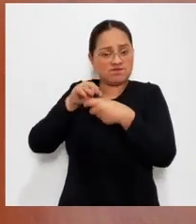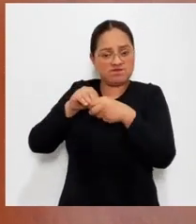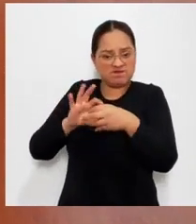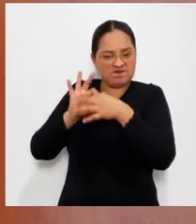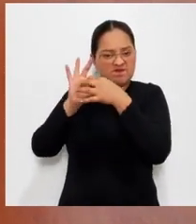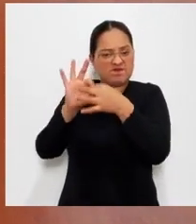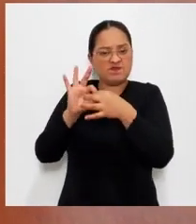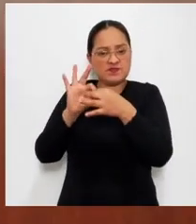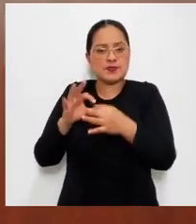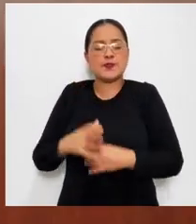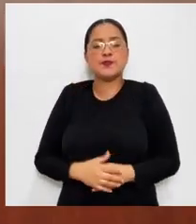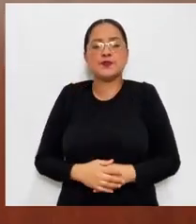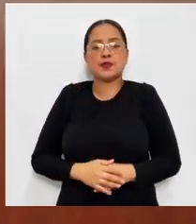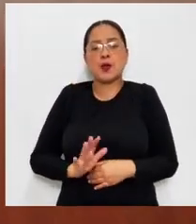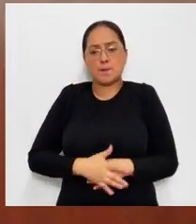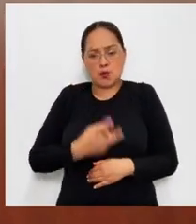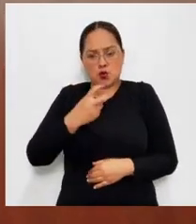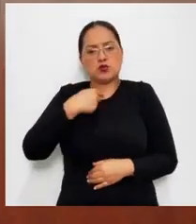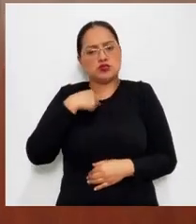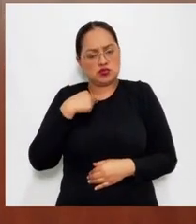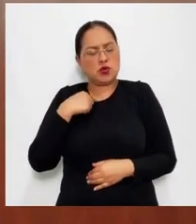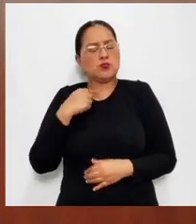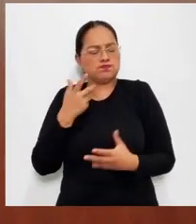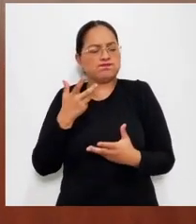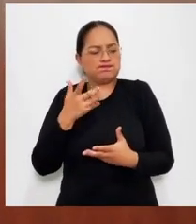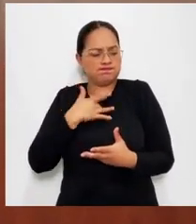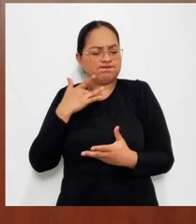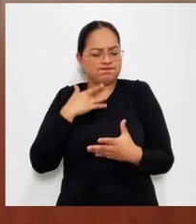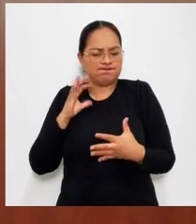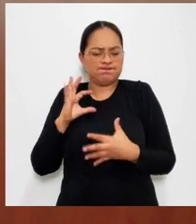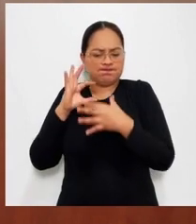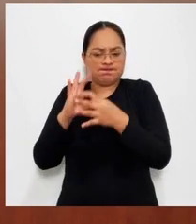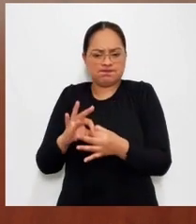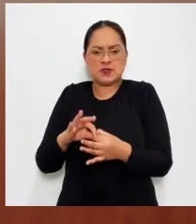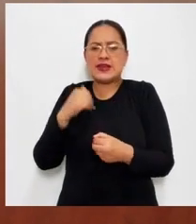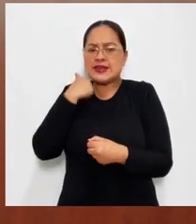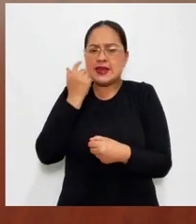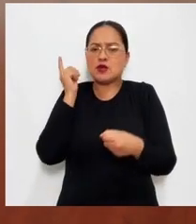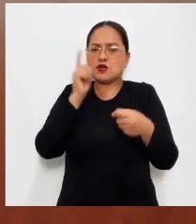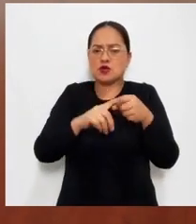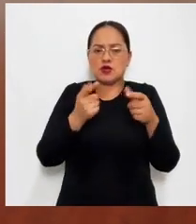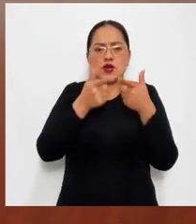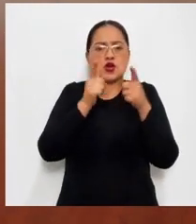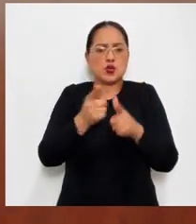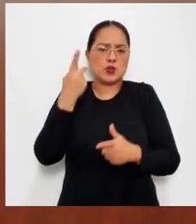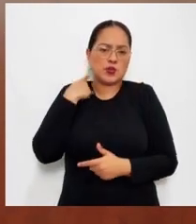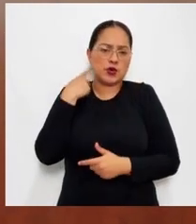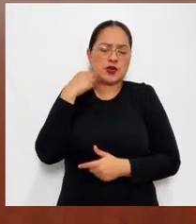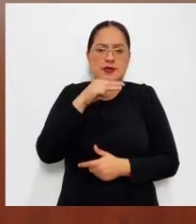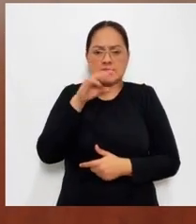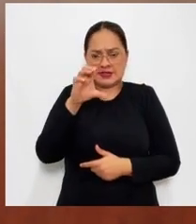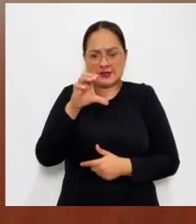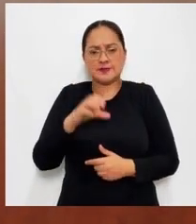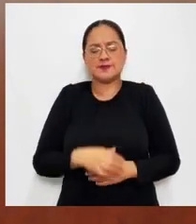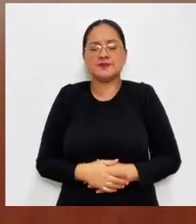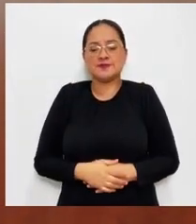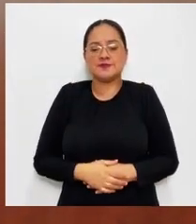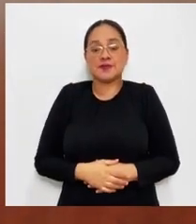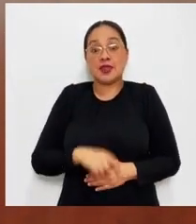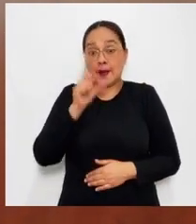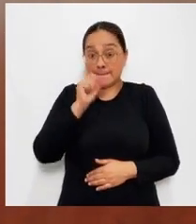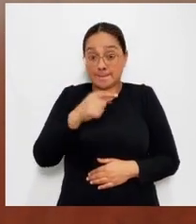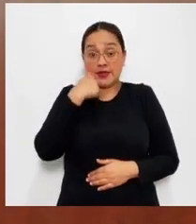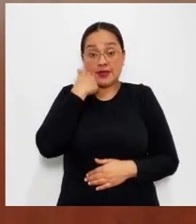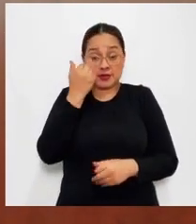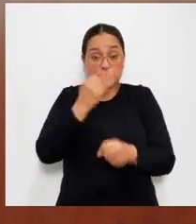grandes retos de nuestro país. Y ahí mi simpatía para poder incursionar y hacer equipo en Movimiento Ciudadano. He